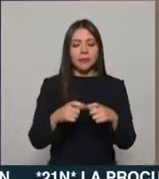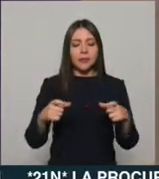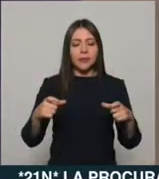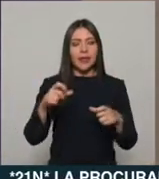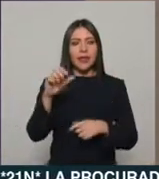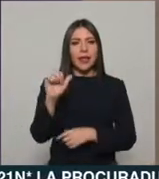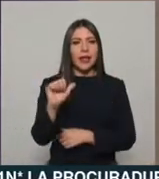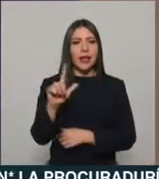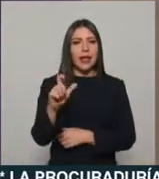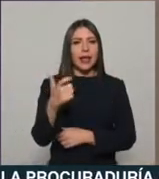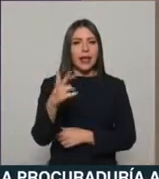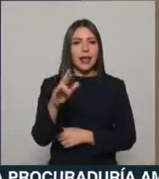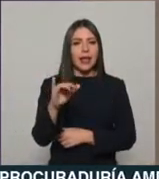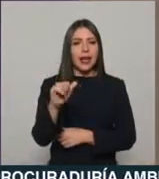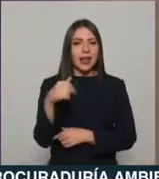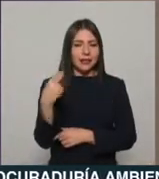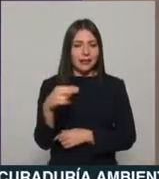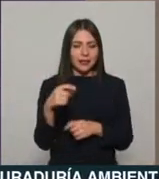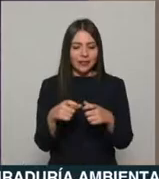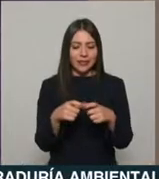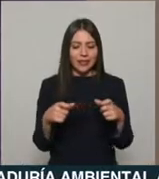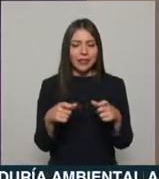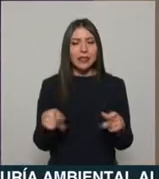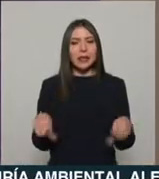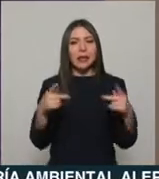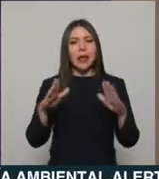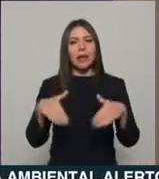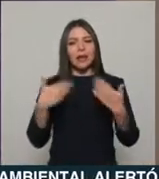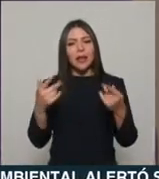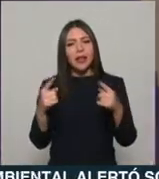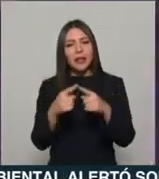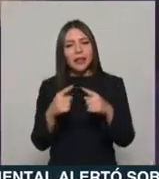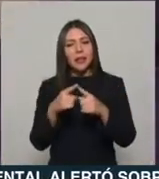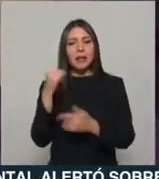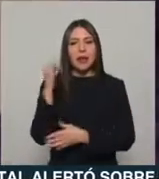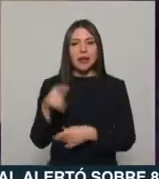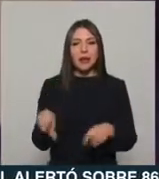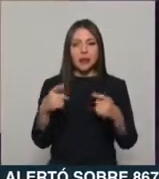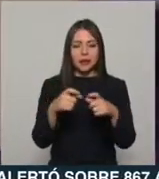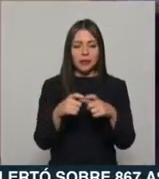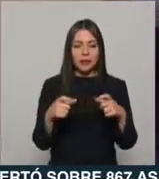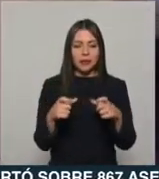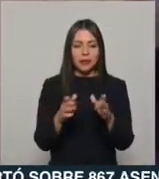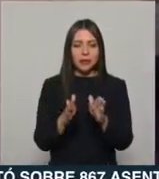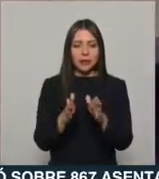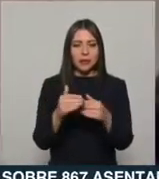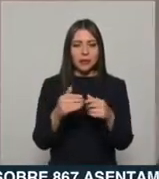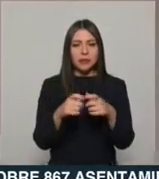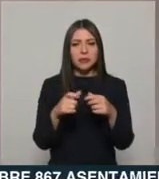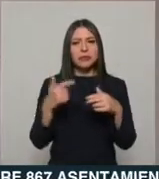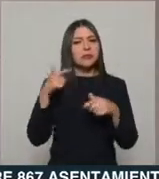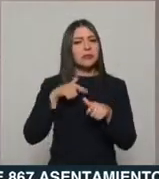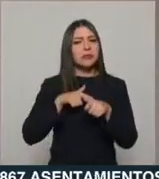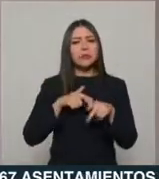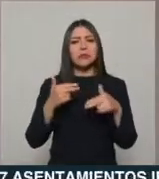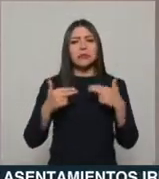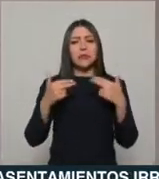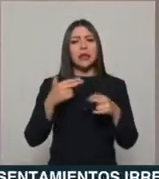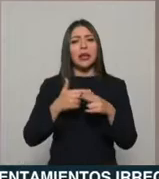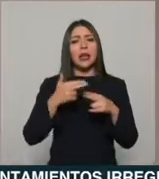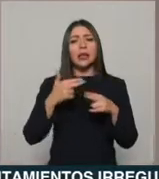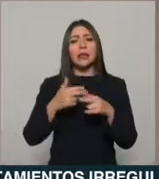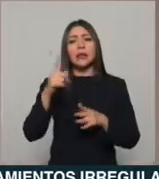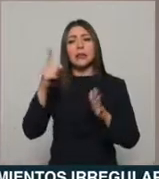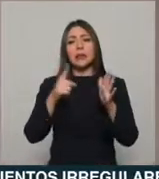iglesias, en jardines, claro, y en las colonias de la Ciudad de México. Y así venimos por muchas generaciones. Hasta los años 70,